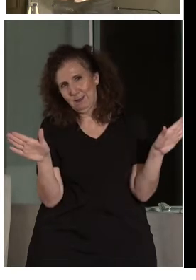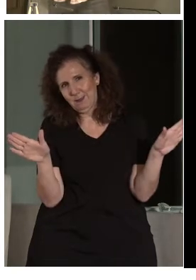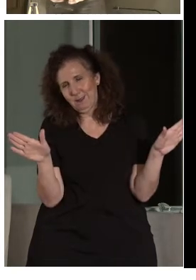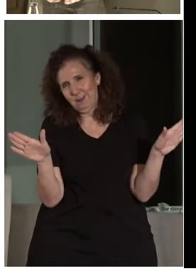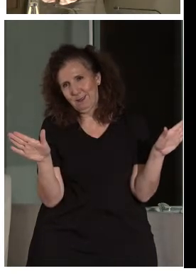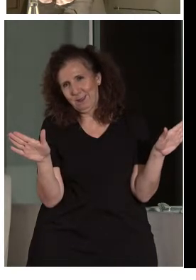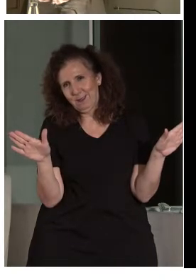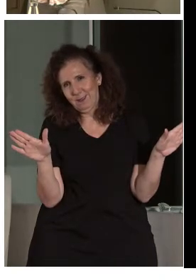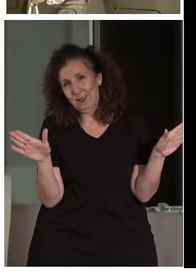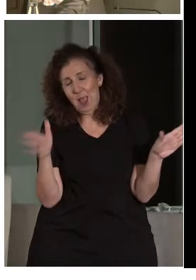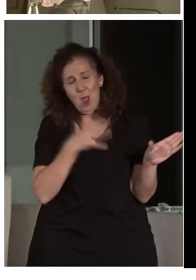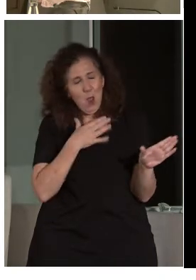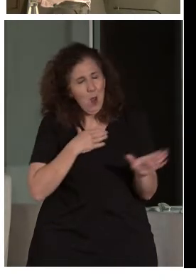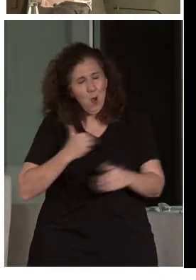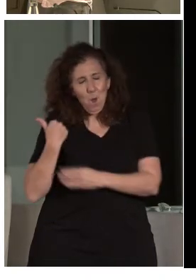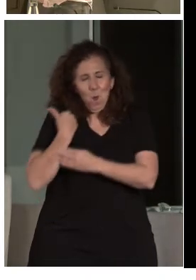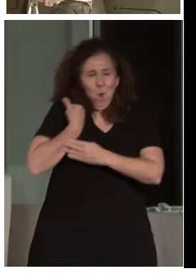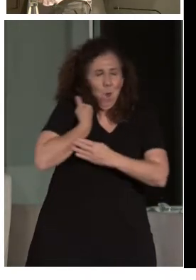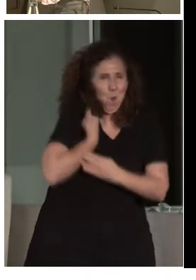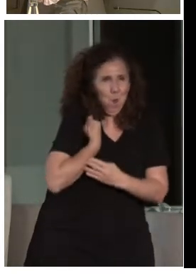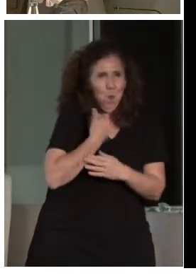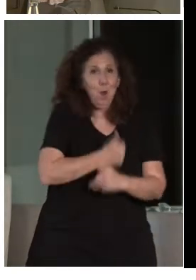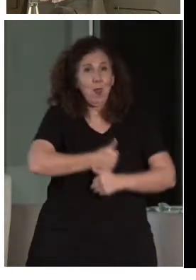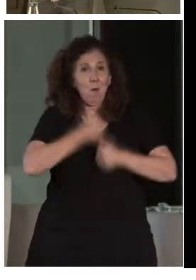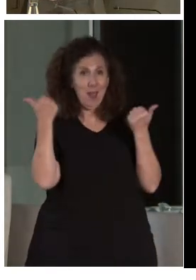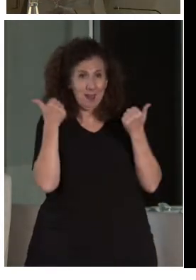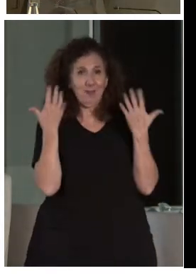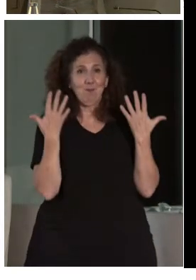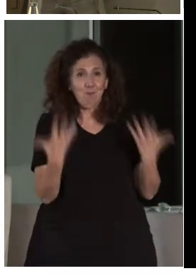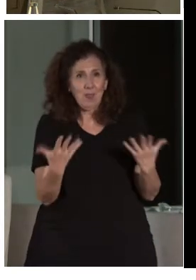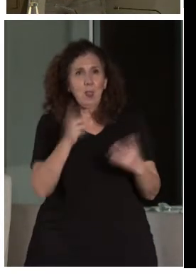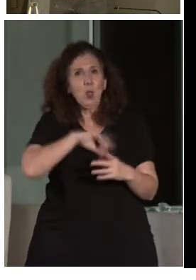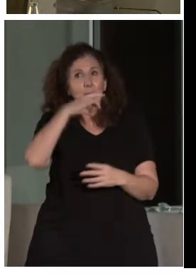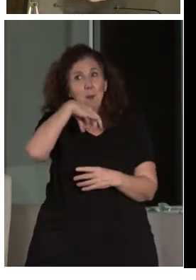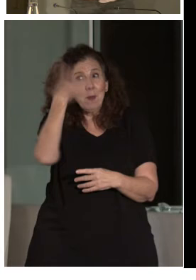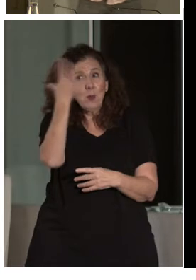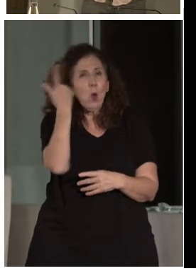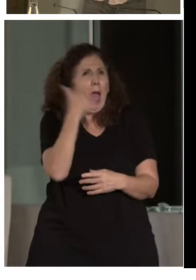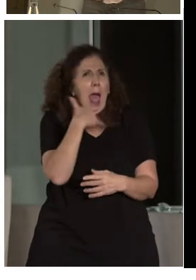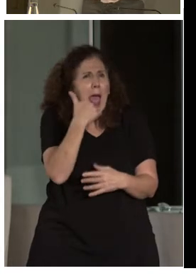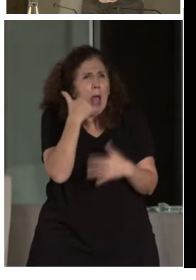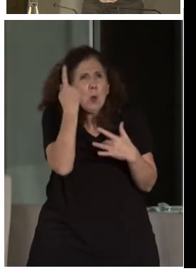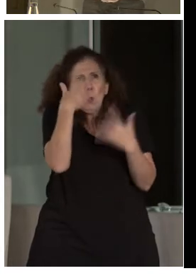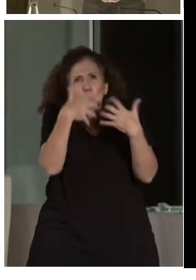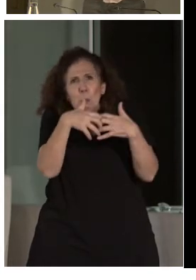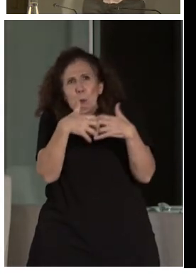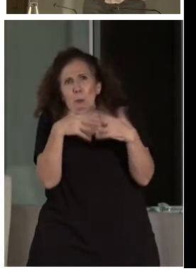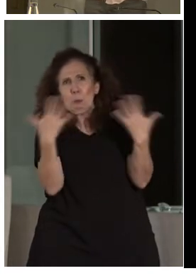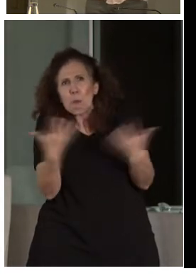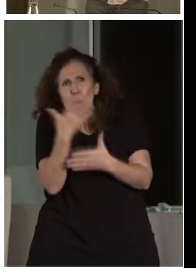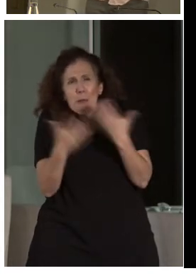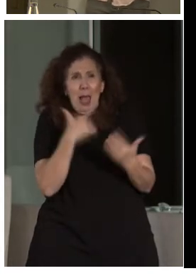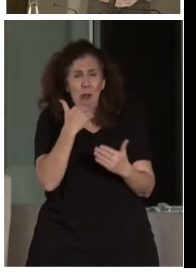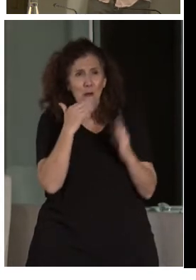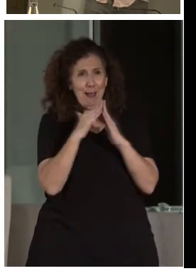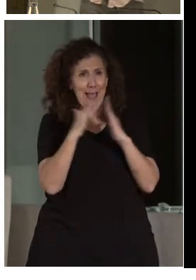Ya no podía más con su sobrino y, bueno, pues lo que hizo fue inventar un artilugio. Un artilugio pues totalmente casero.